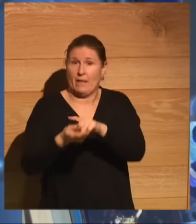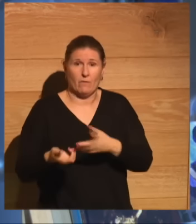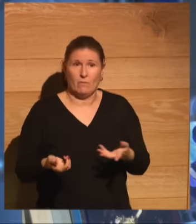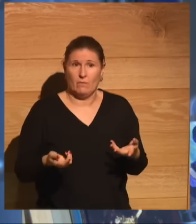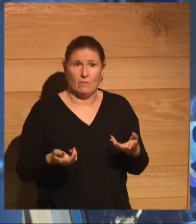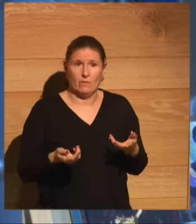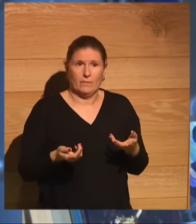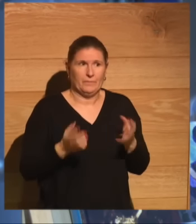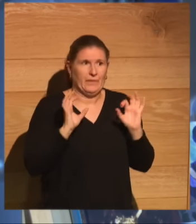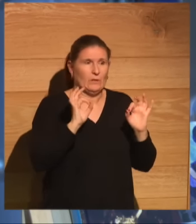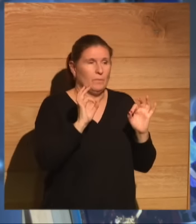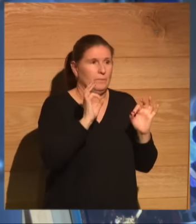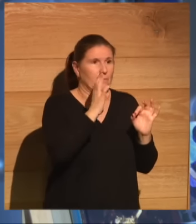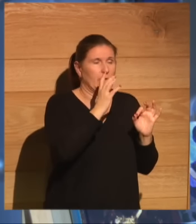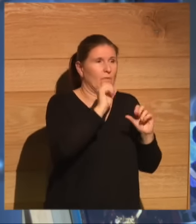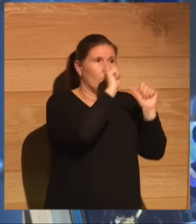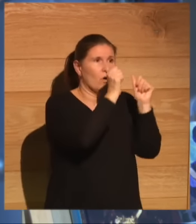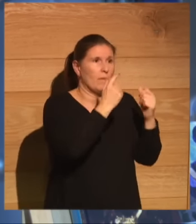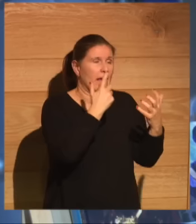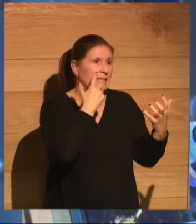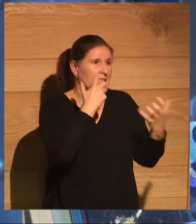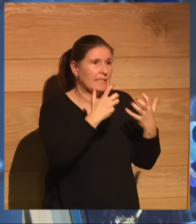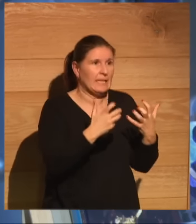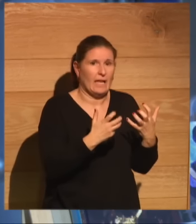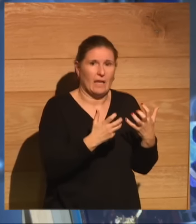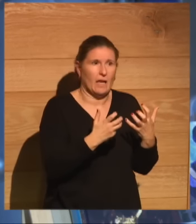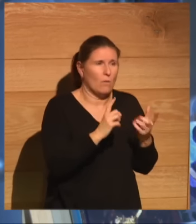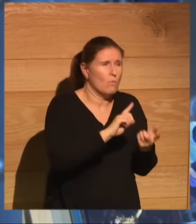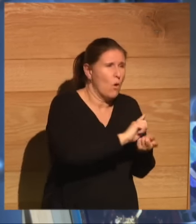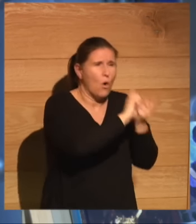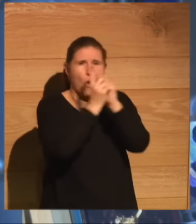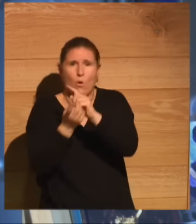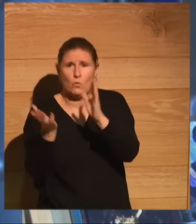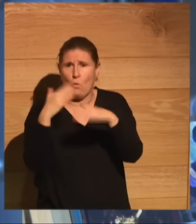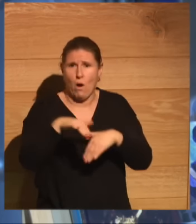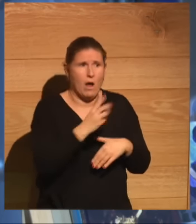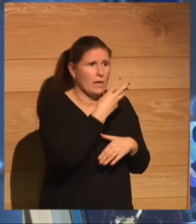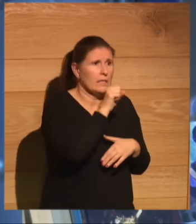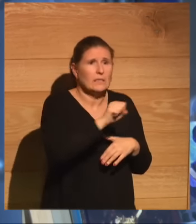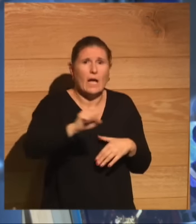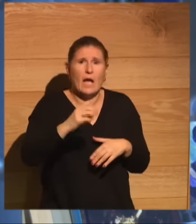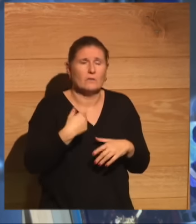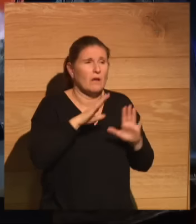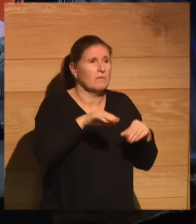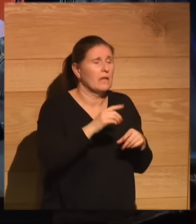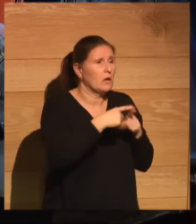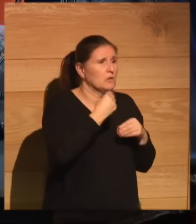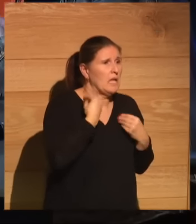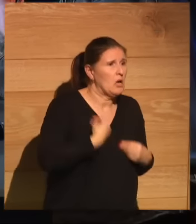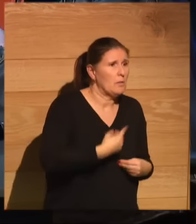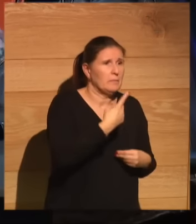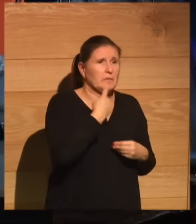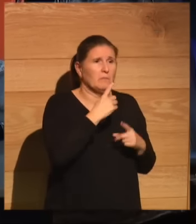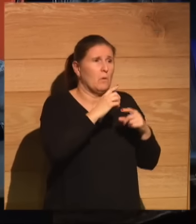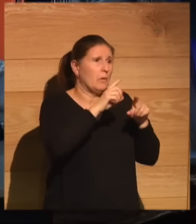no hay una evolución profunda en la carrera de Tim Burton a lo largo de 30 años. Mm. Básicamente le siguen interesando las mismas cosas, con las mismas